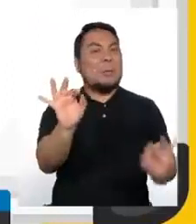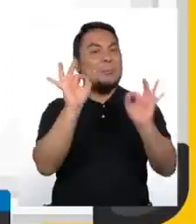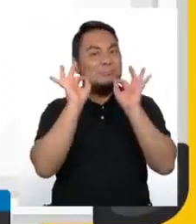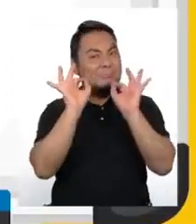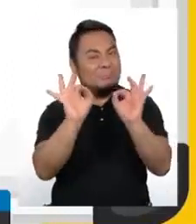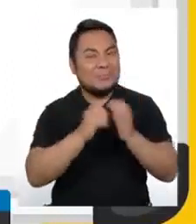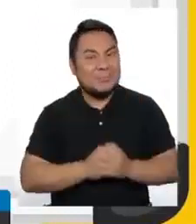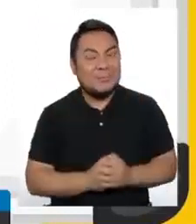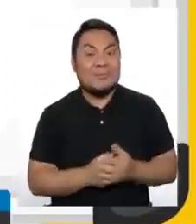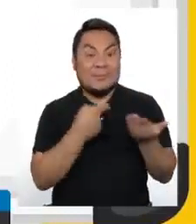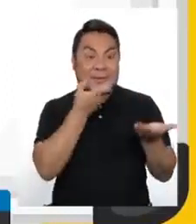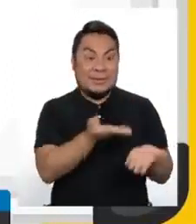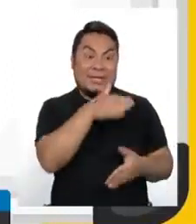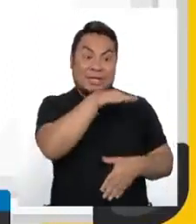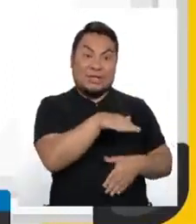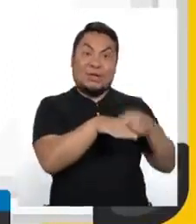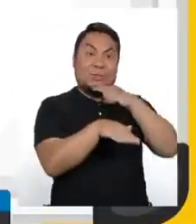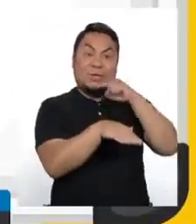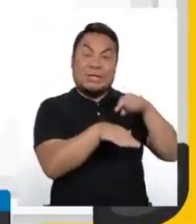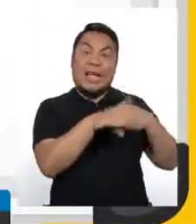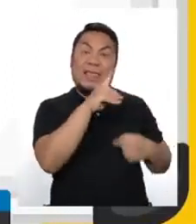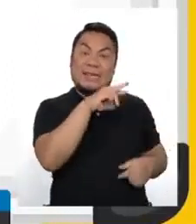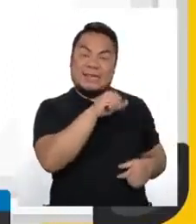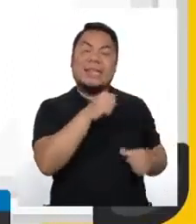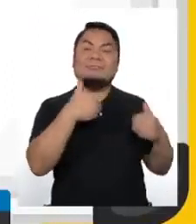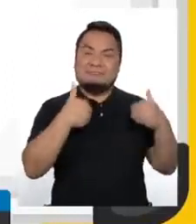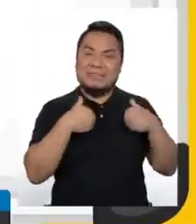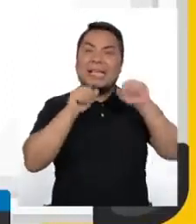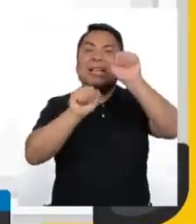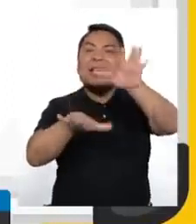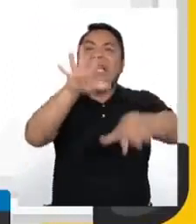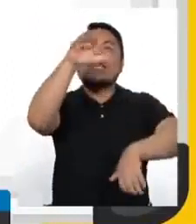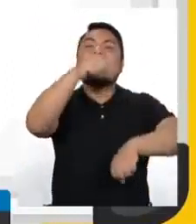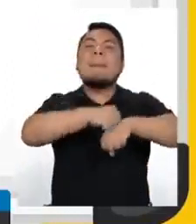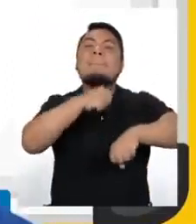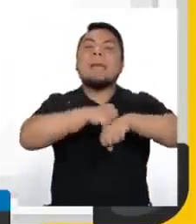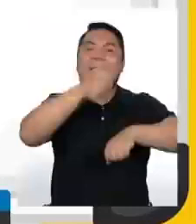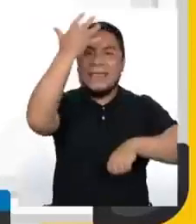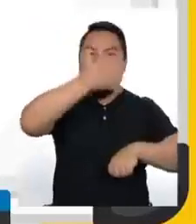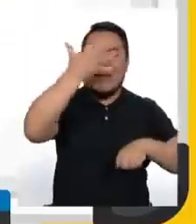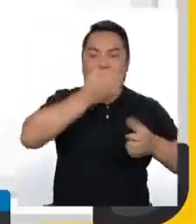¡Excelente! Andrea tiene 15 piedras negras para intercambiar.